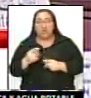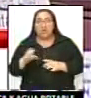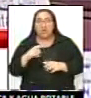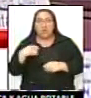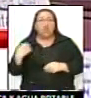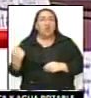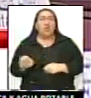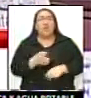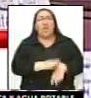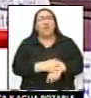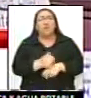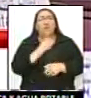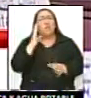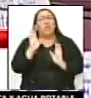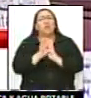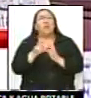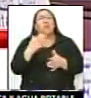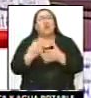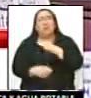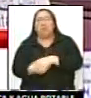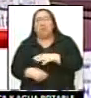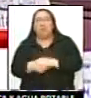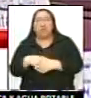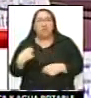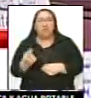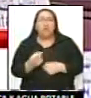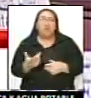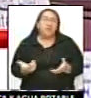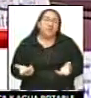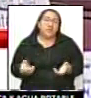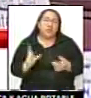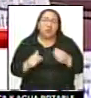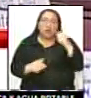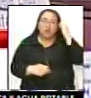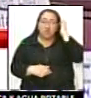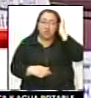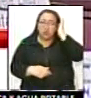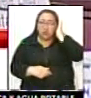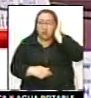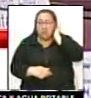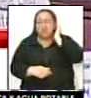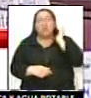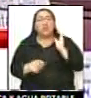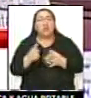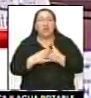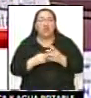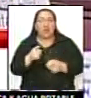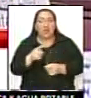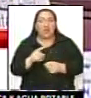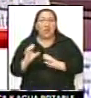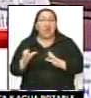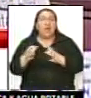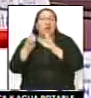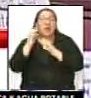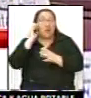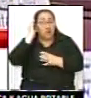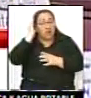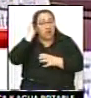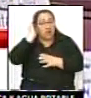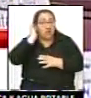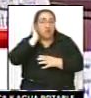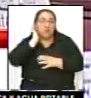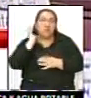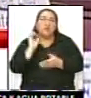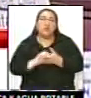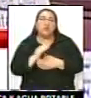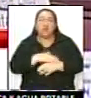generando la adversión a la inversión privada y lo único que generaríamos con eso es que sería una carga mayor sobre el Ministerio de